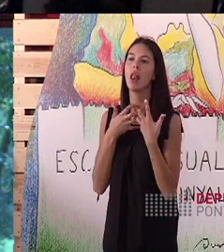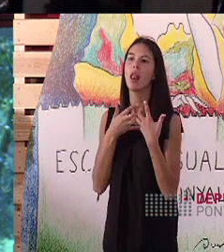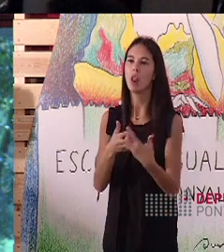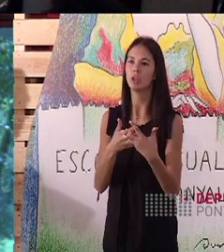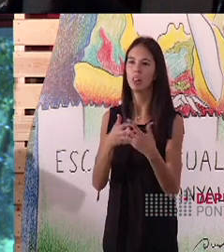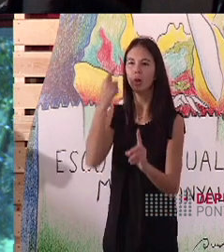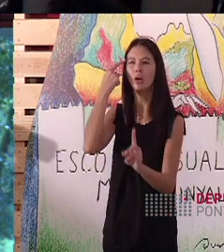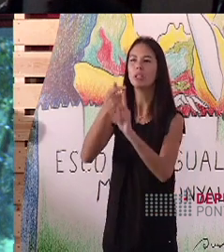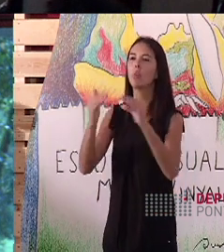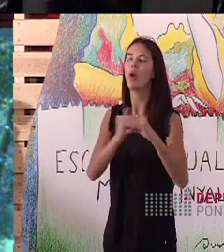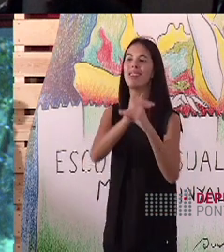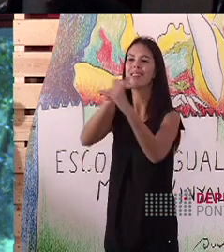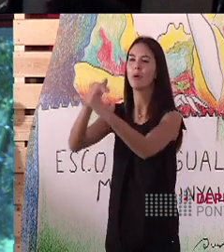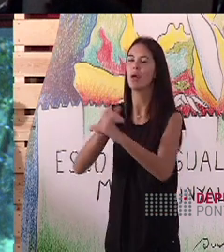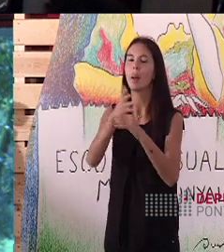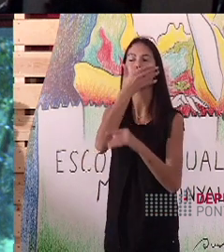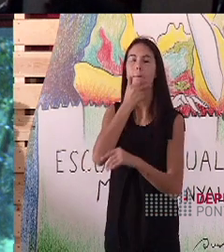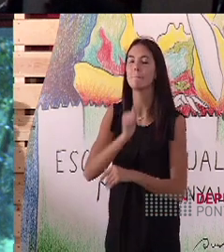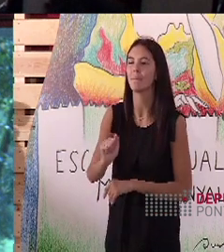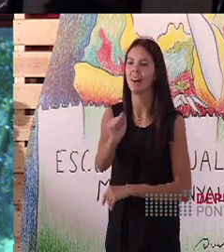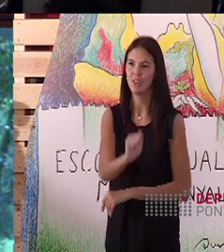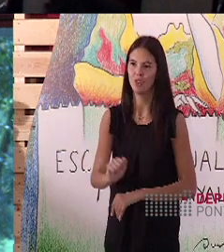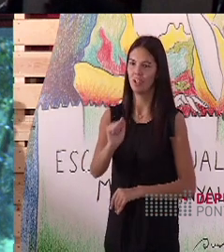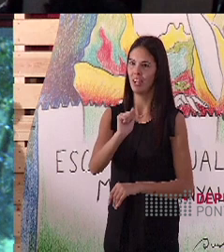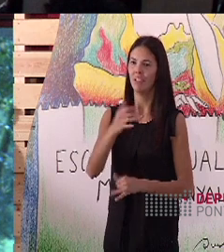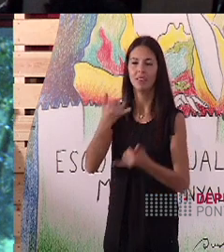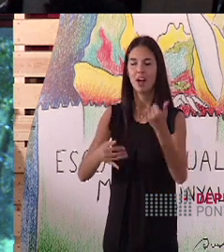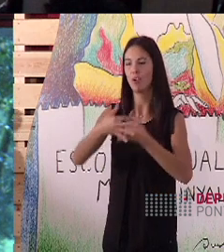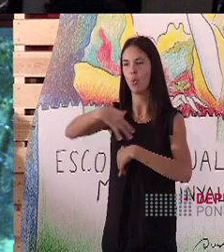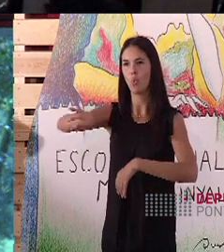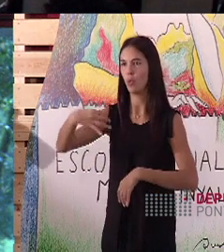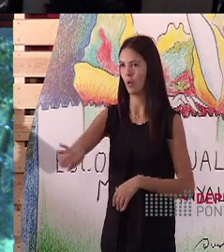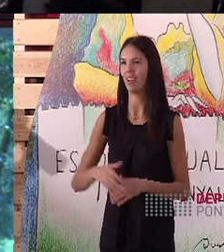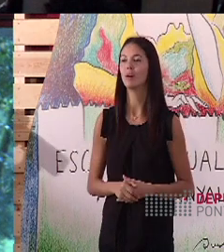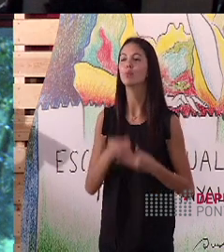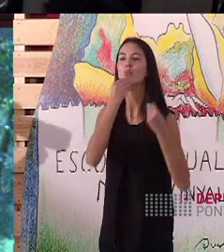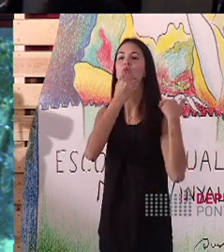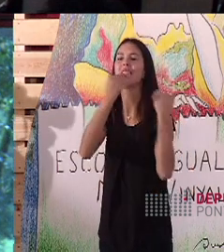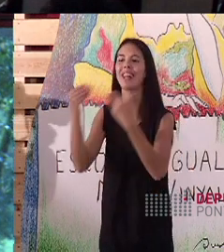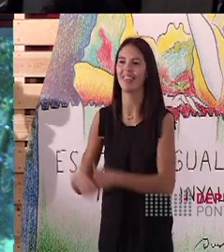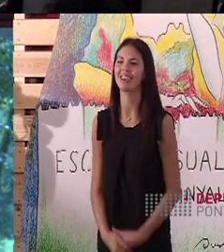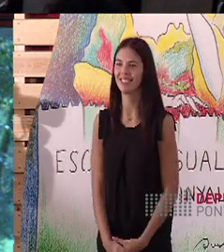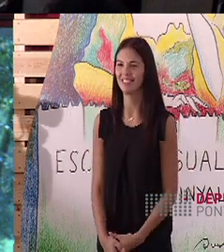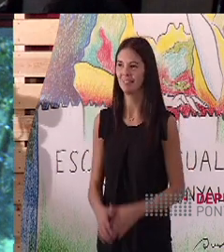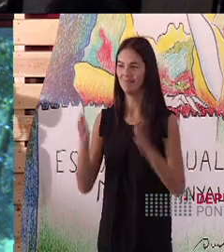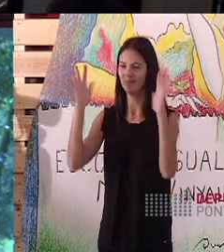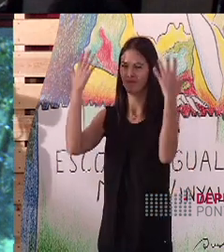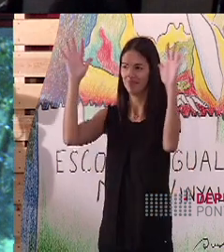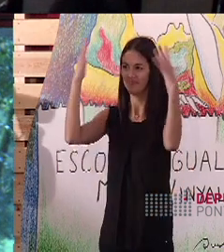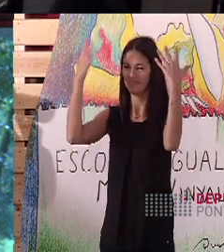pola igualdade é a máis fermosa e a única ética que existe. Moitas gracias.